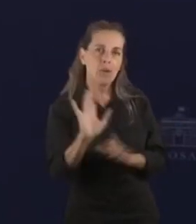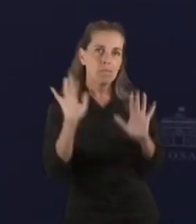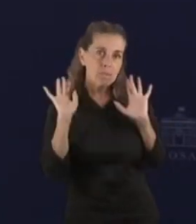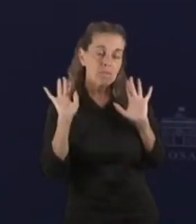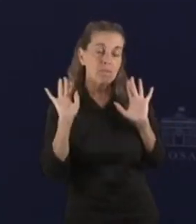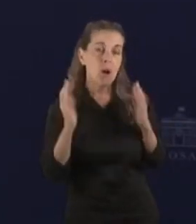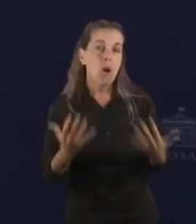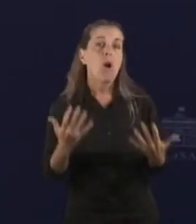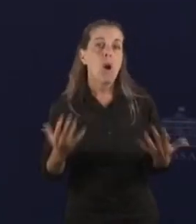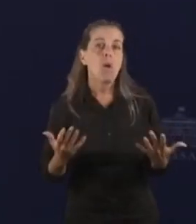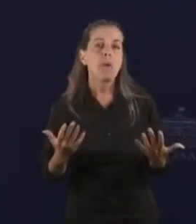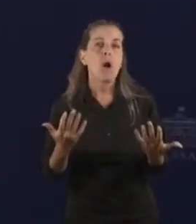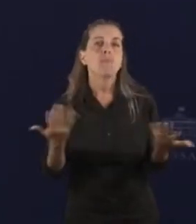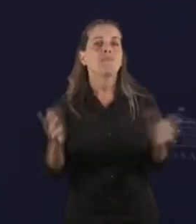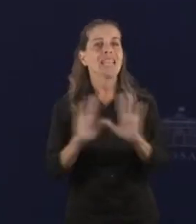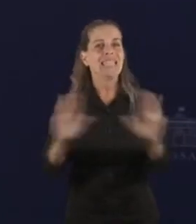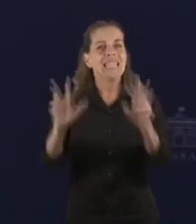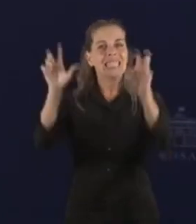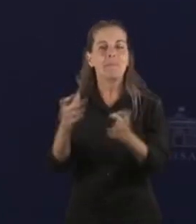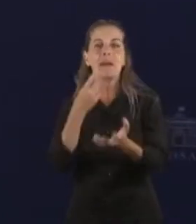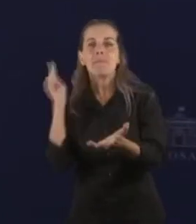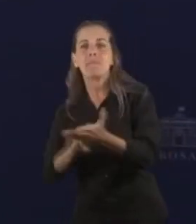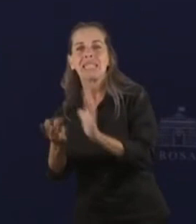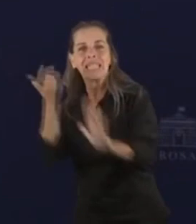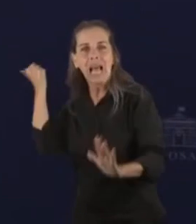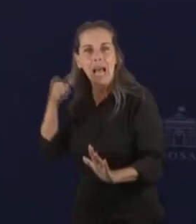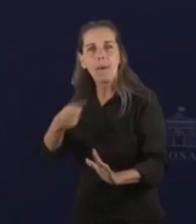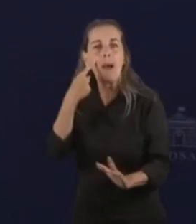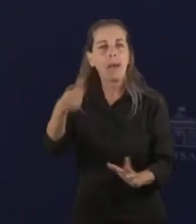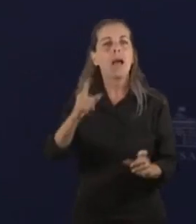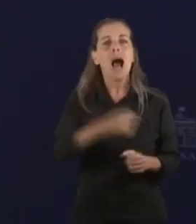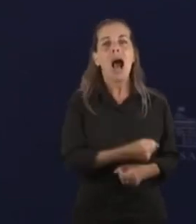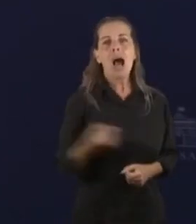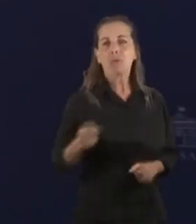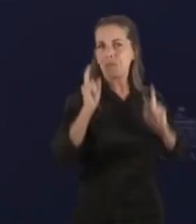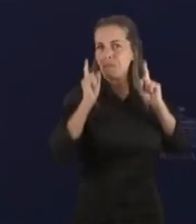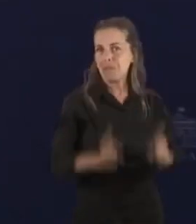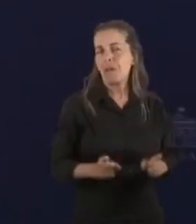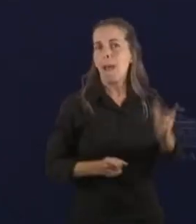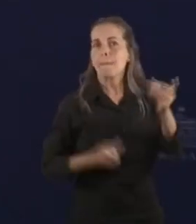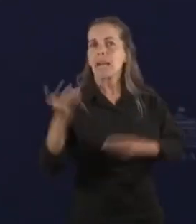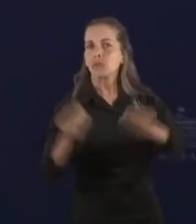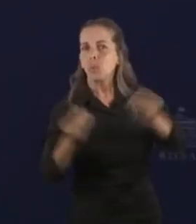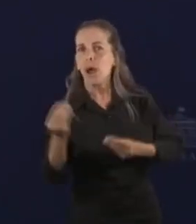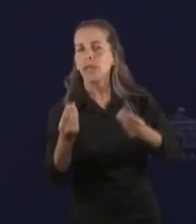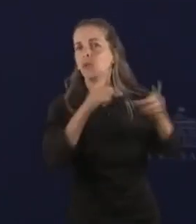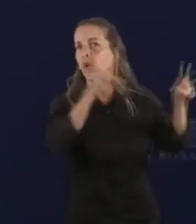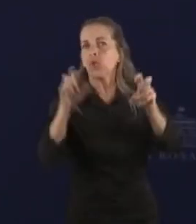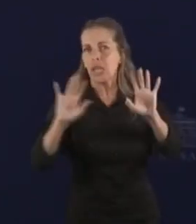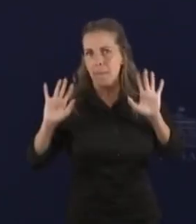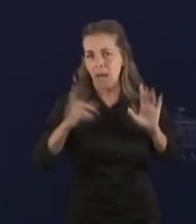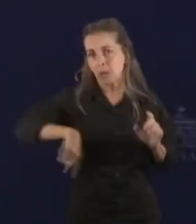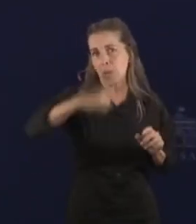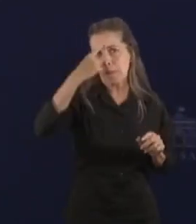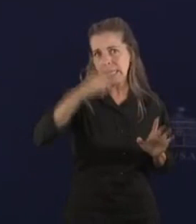supuesto habiendo retirado el paquete fiscal el ajuste continuará en las partidas que creamos convenientes en algo que no es negociable tampoco que es el